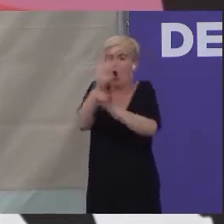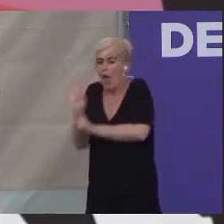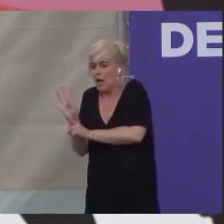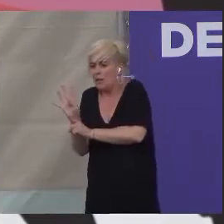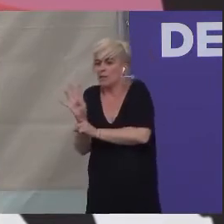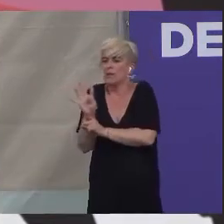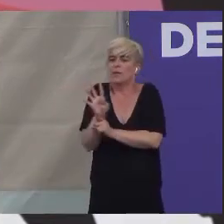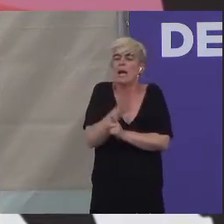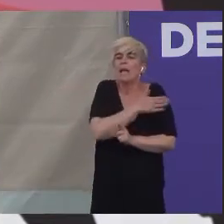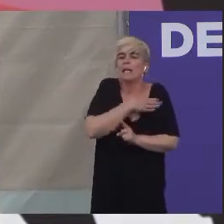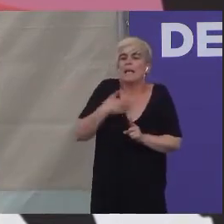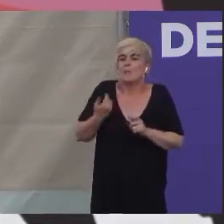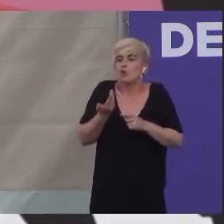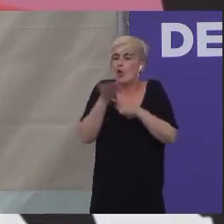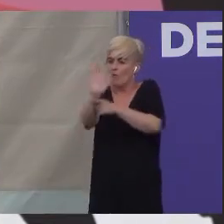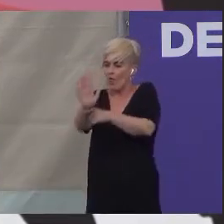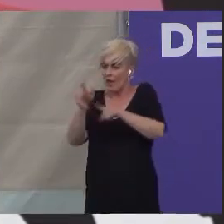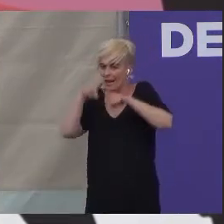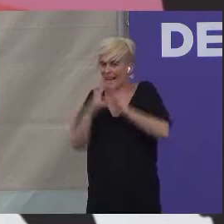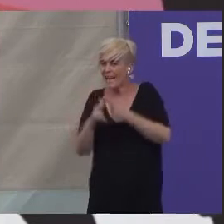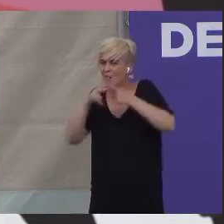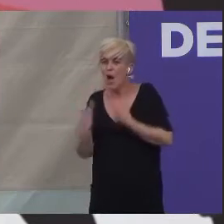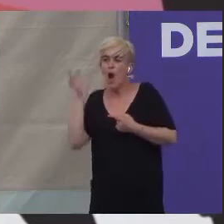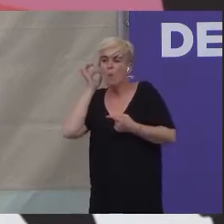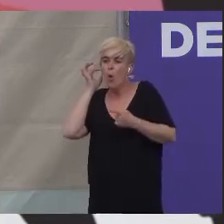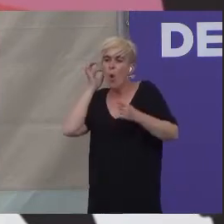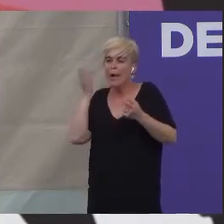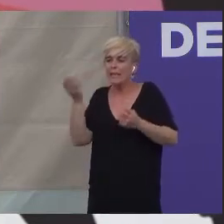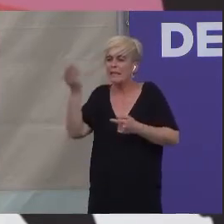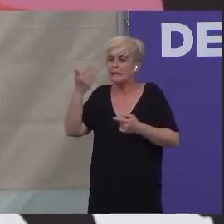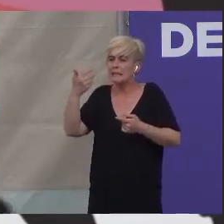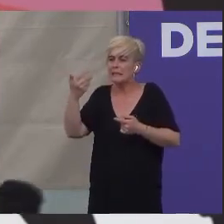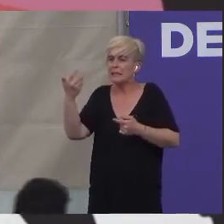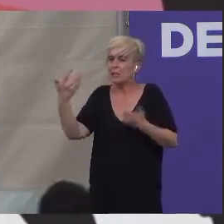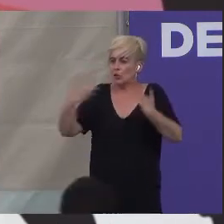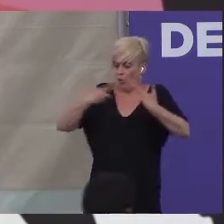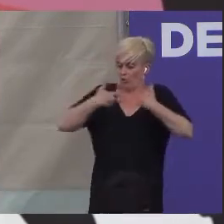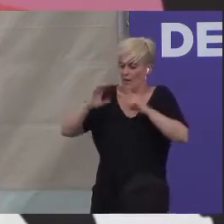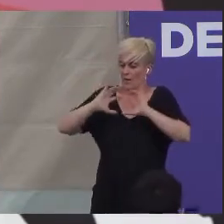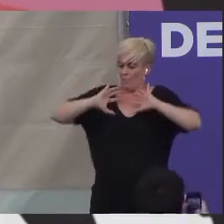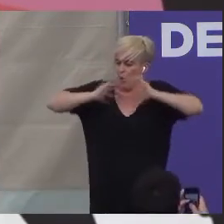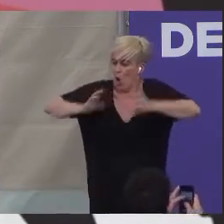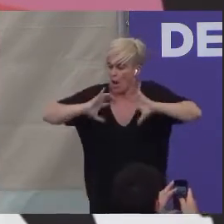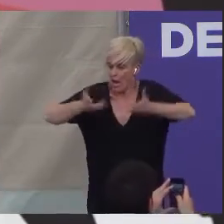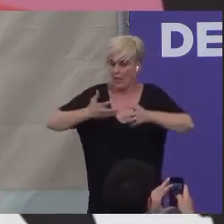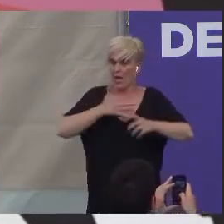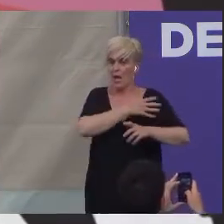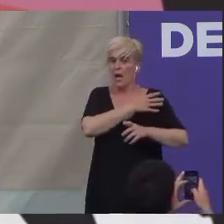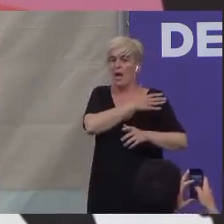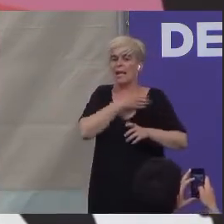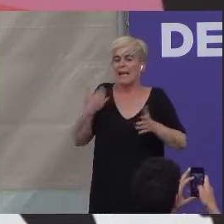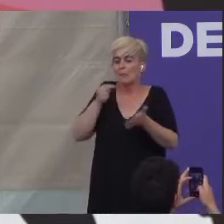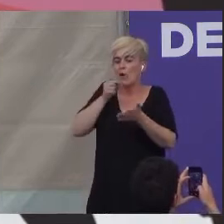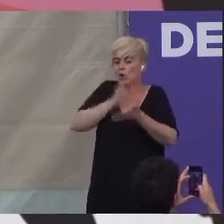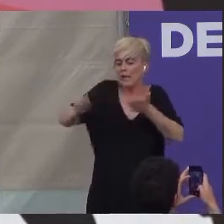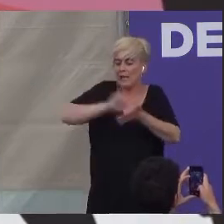Queremos ofrecer una herramienta para aquellas mujeres que han sido violentadas, con un protocolo. Queremos una secretaría con recursos